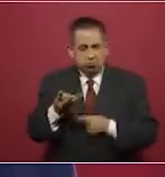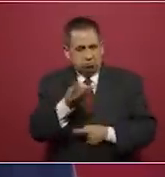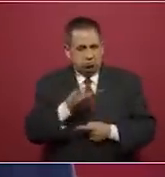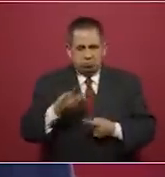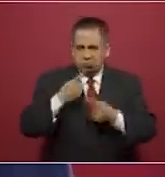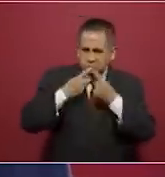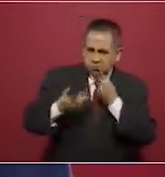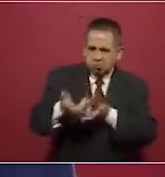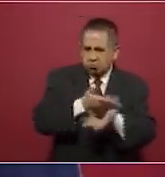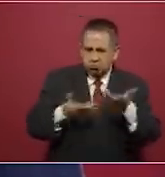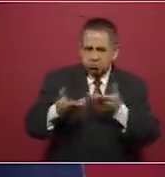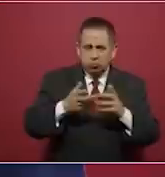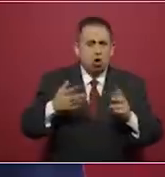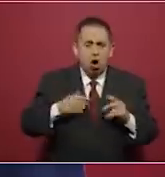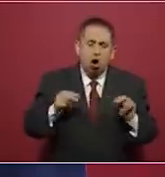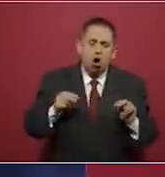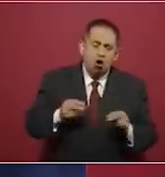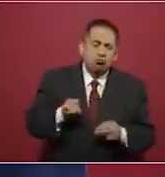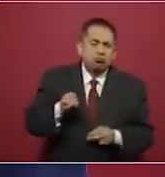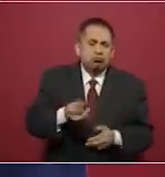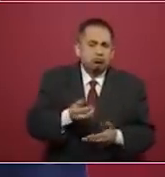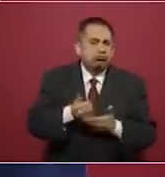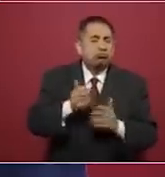el tratado solo